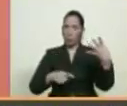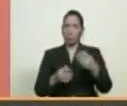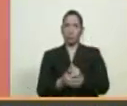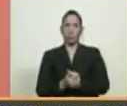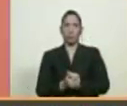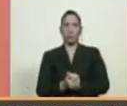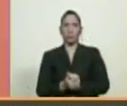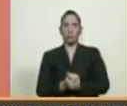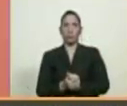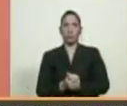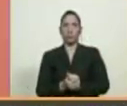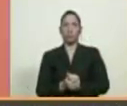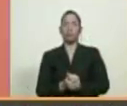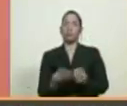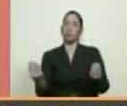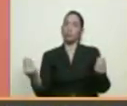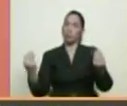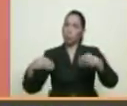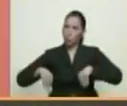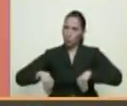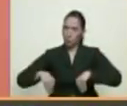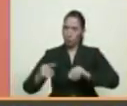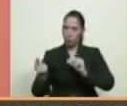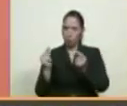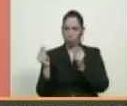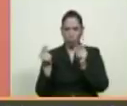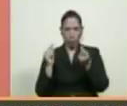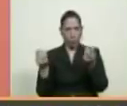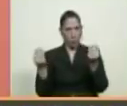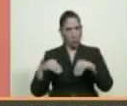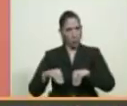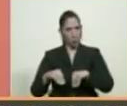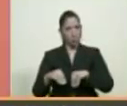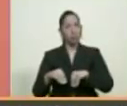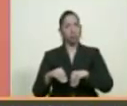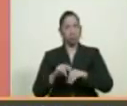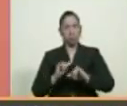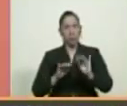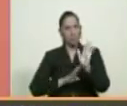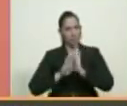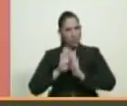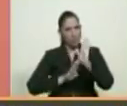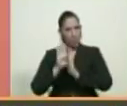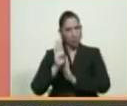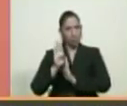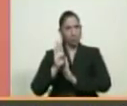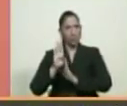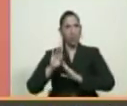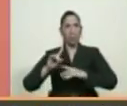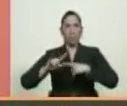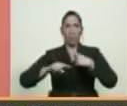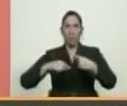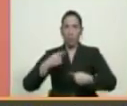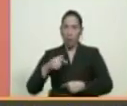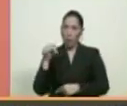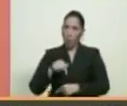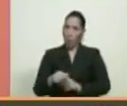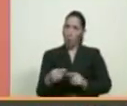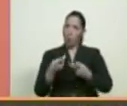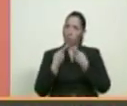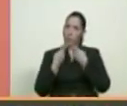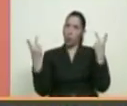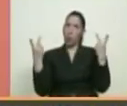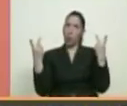para lograr un acuerdo que ya está bastante avanzado y debe establecerse el día de hoy,